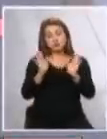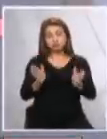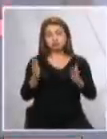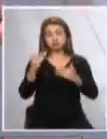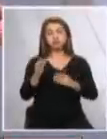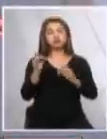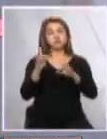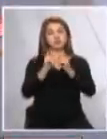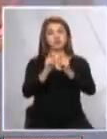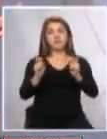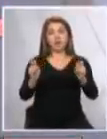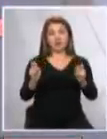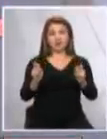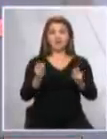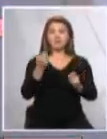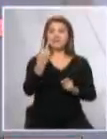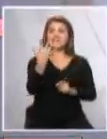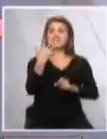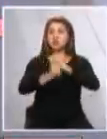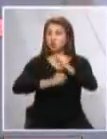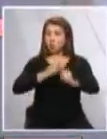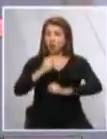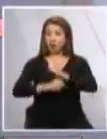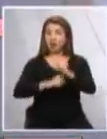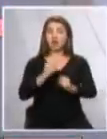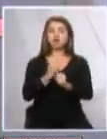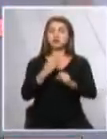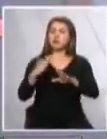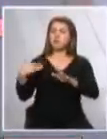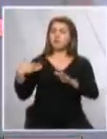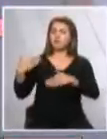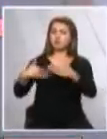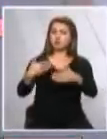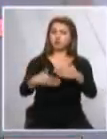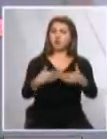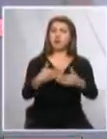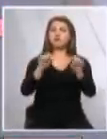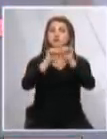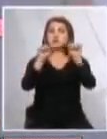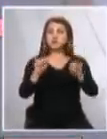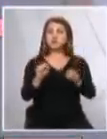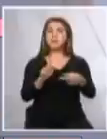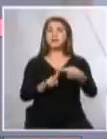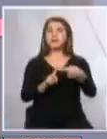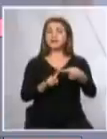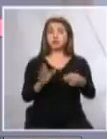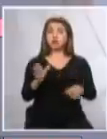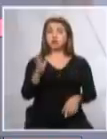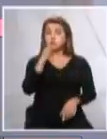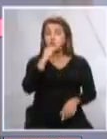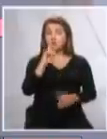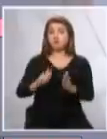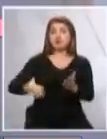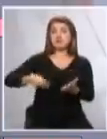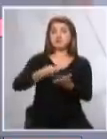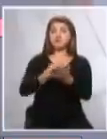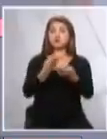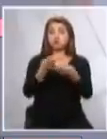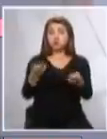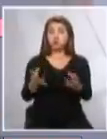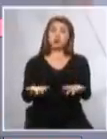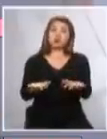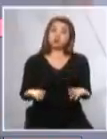tanto, durante 25 años, ¿cierto?, hemos operado con un sistema de partidos que no tiene financiamiento público y, por